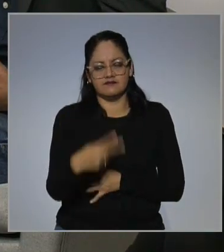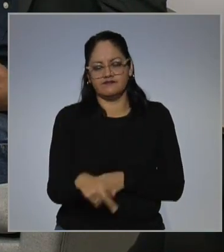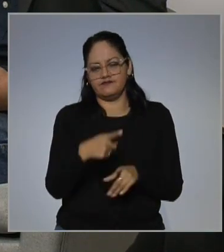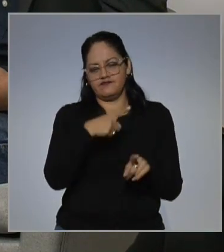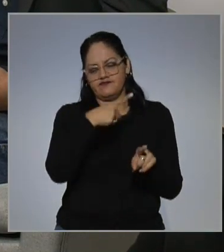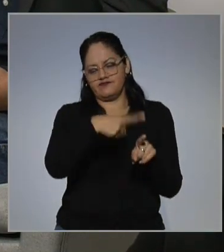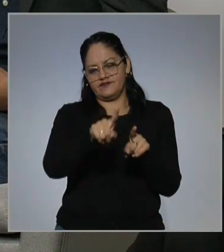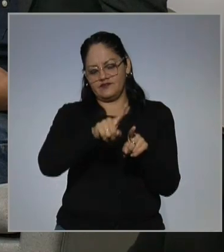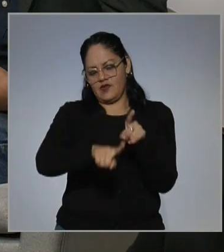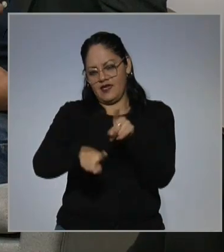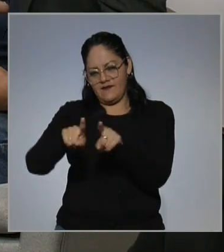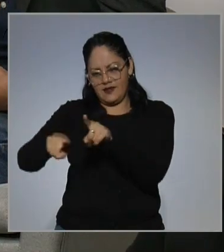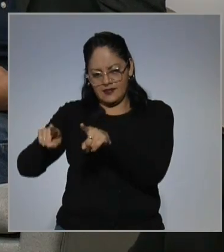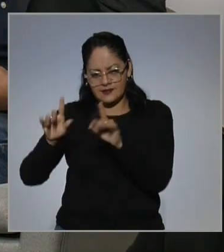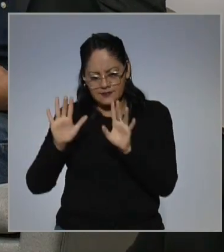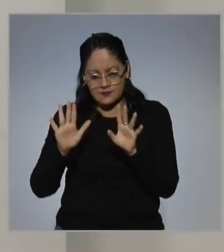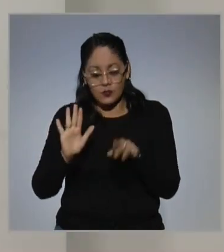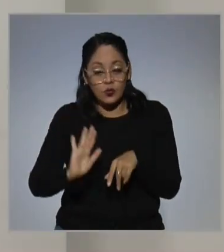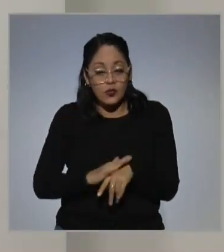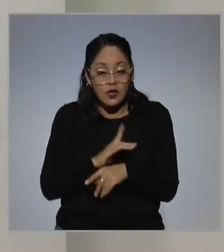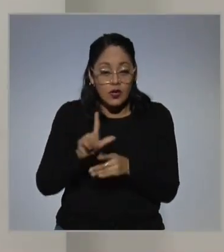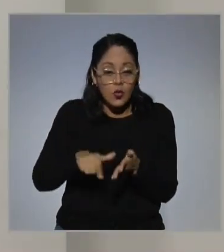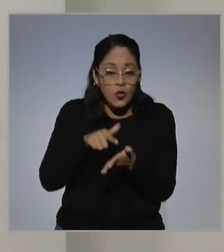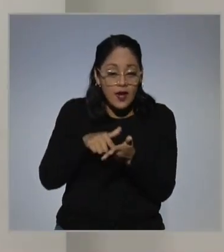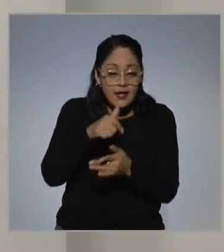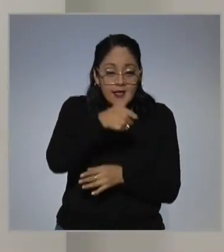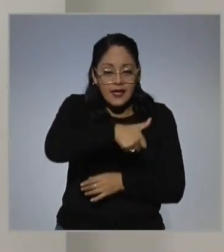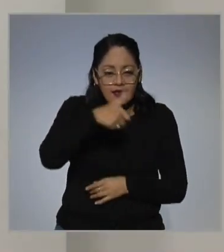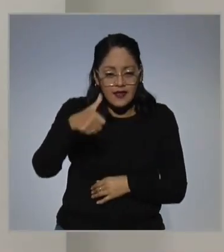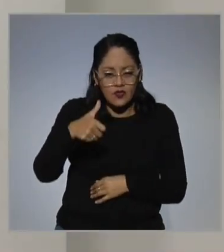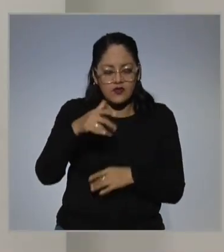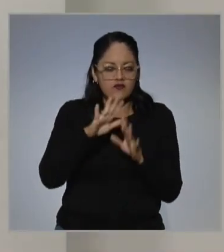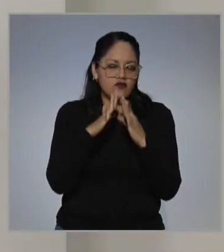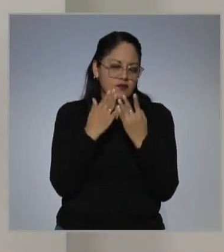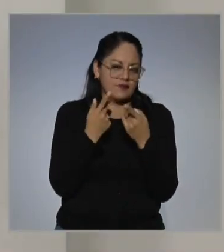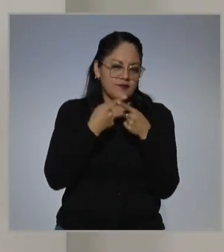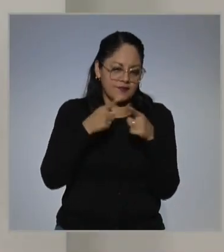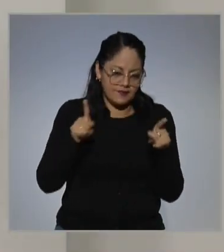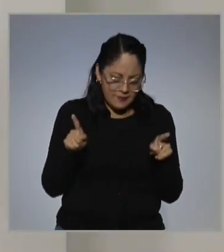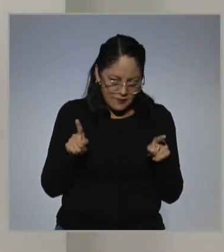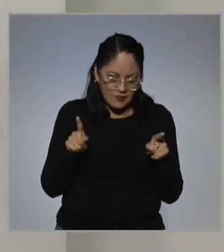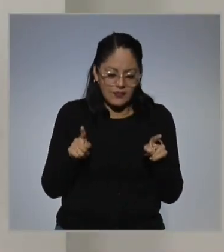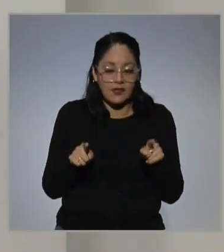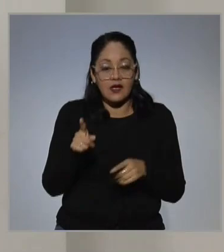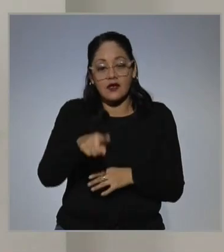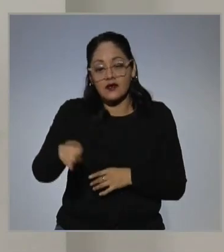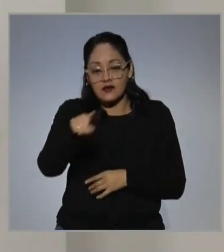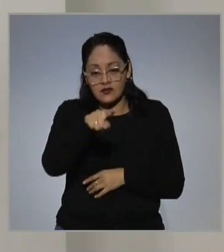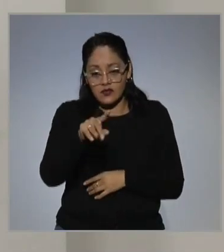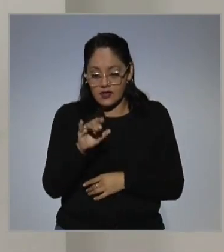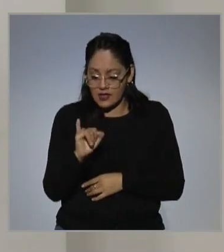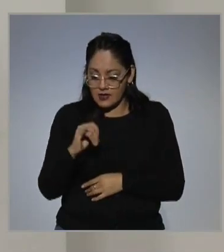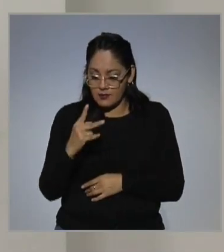diversidad, ¿no? Porque en cada lugar se hace de distintas formas o tiene su